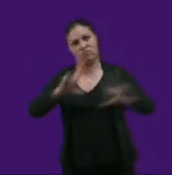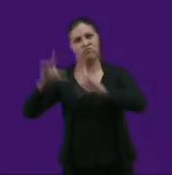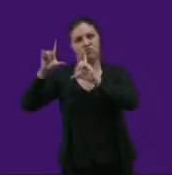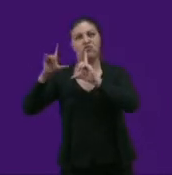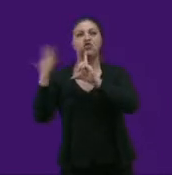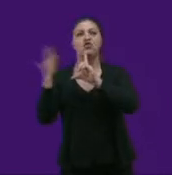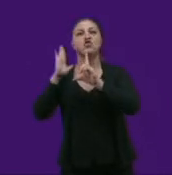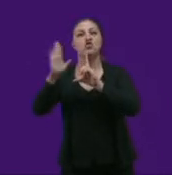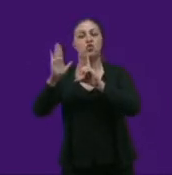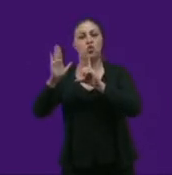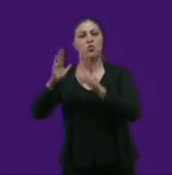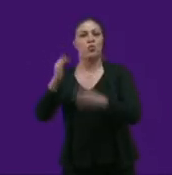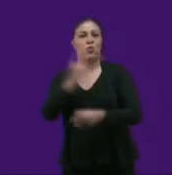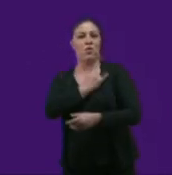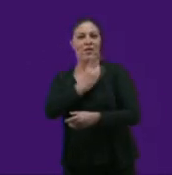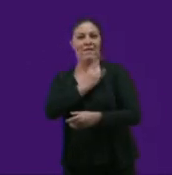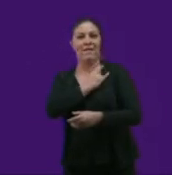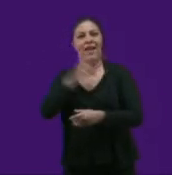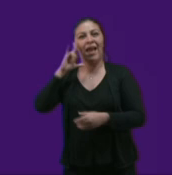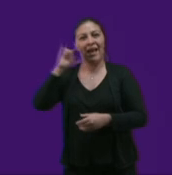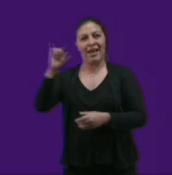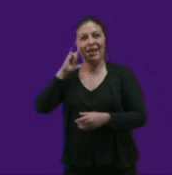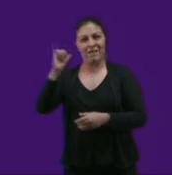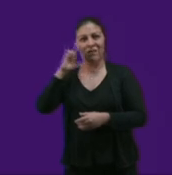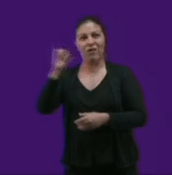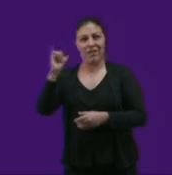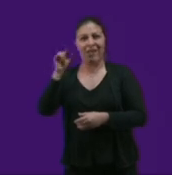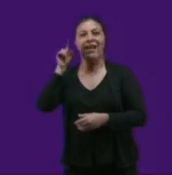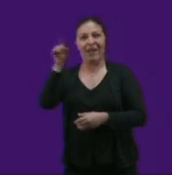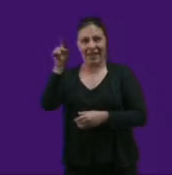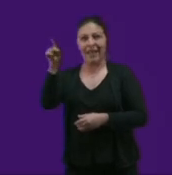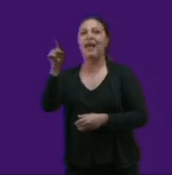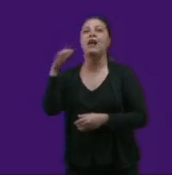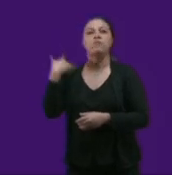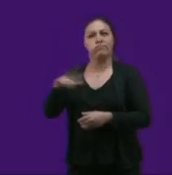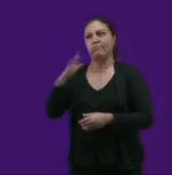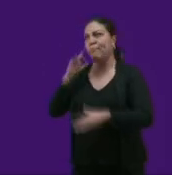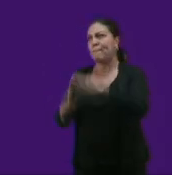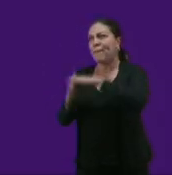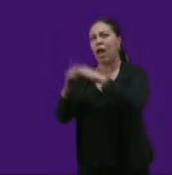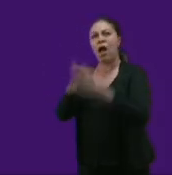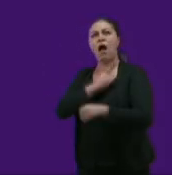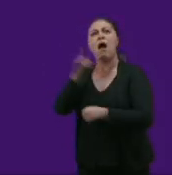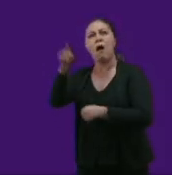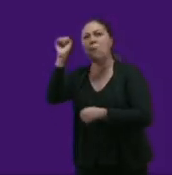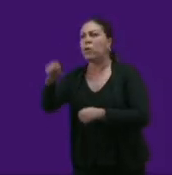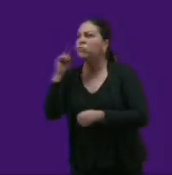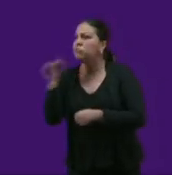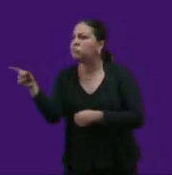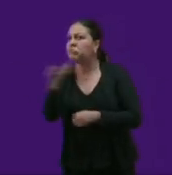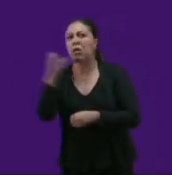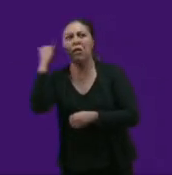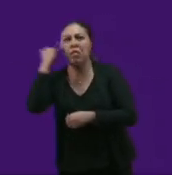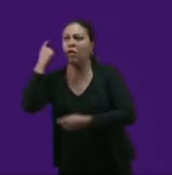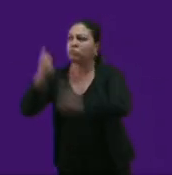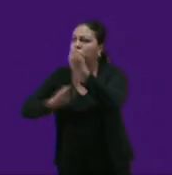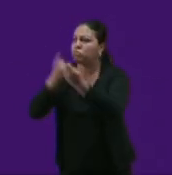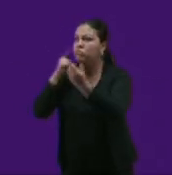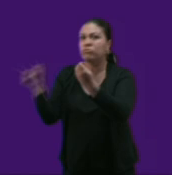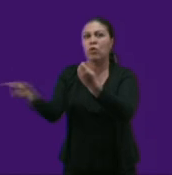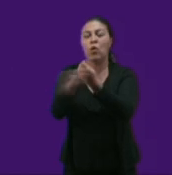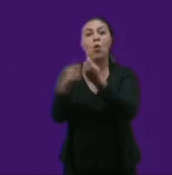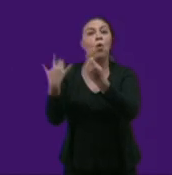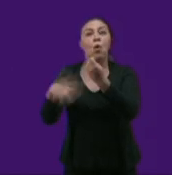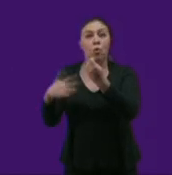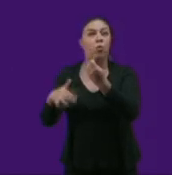California y era un momento de mucha ebullición, muchos nuevos emprendimientos, muchas cosas sucediendo en el